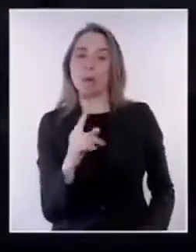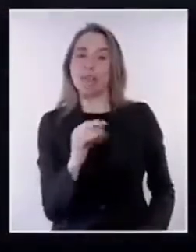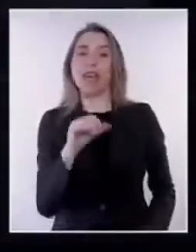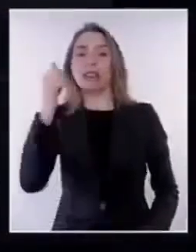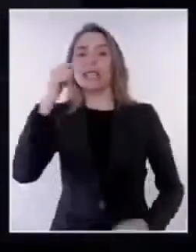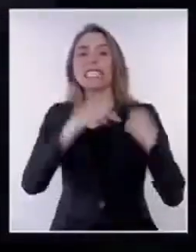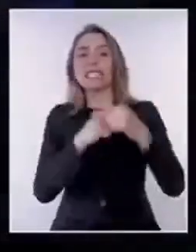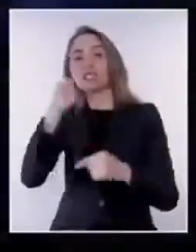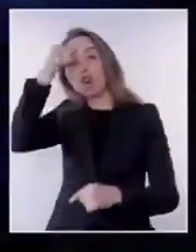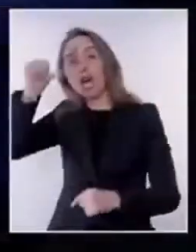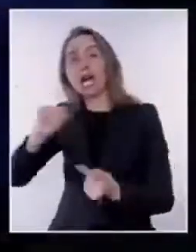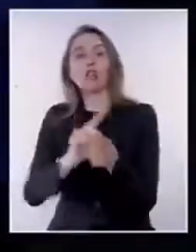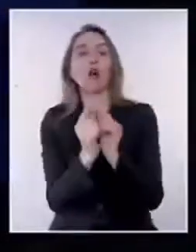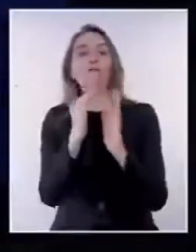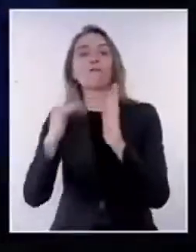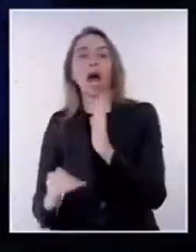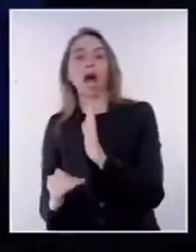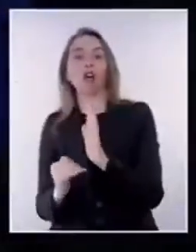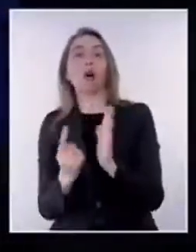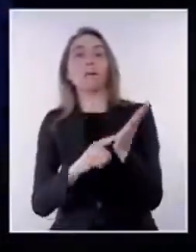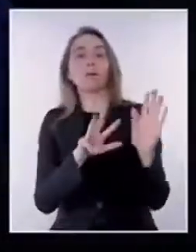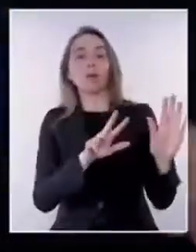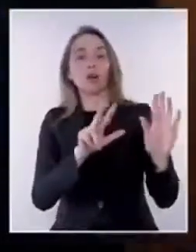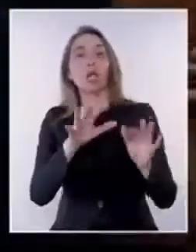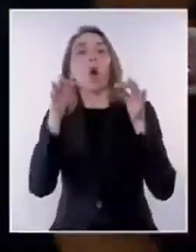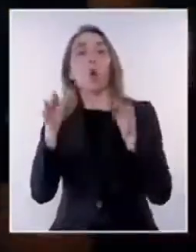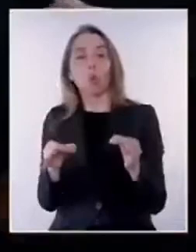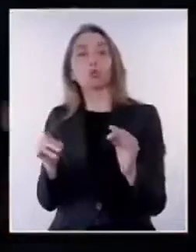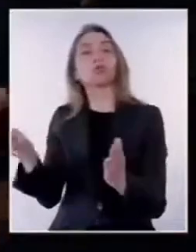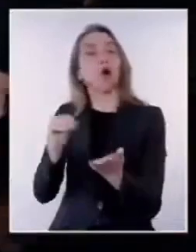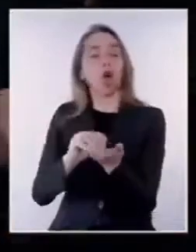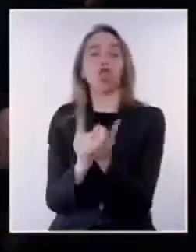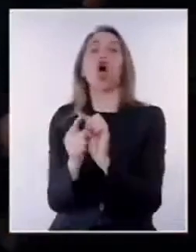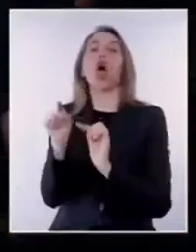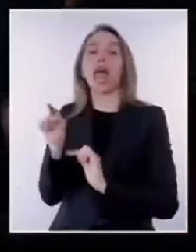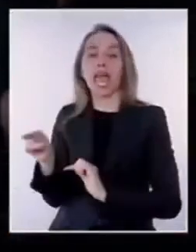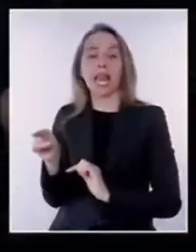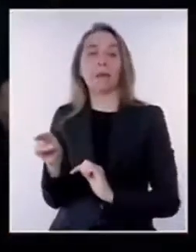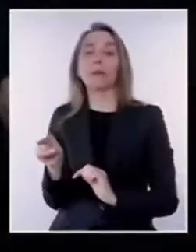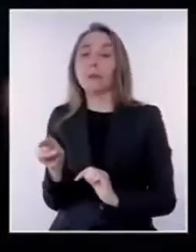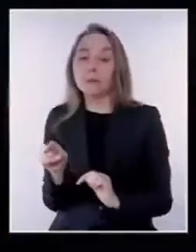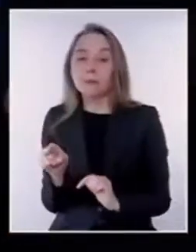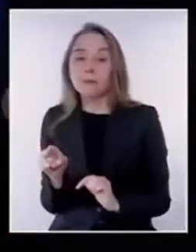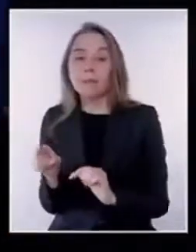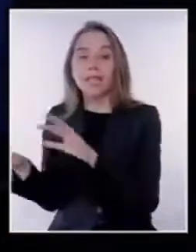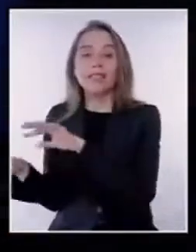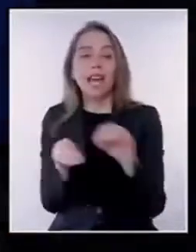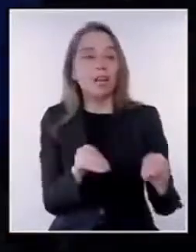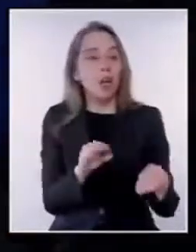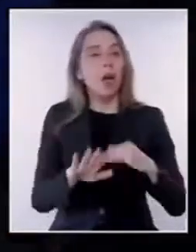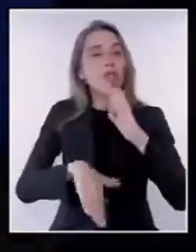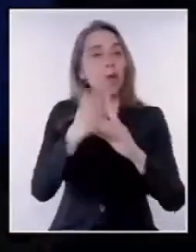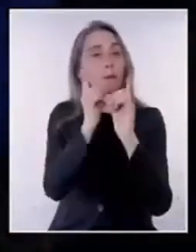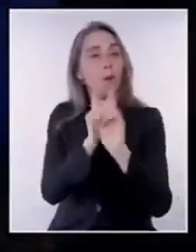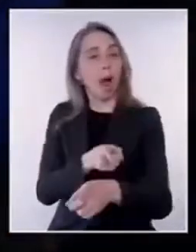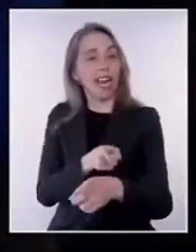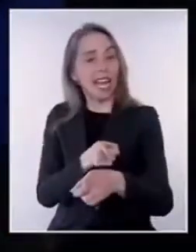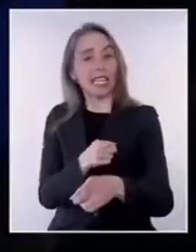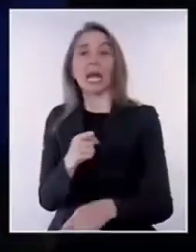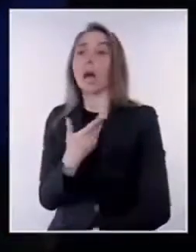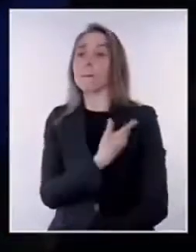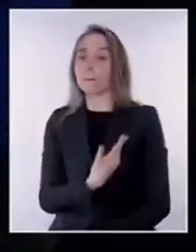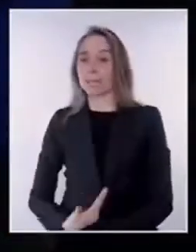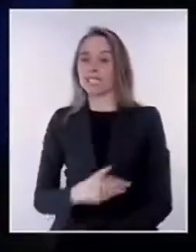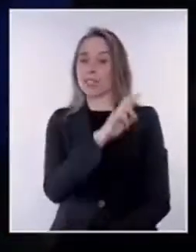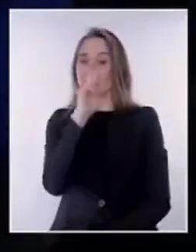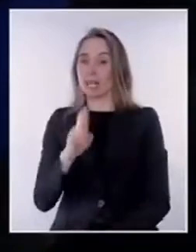castigó. Y finalmente el año 85 se hace justicia y se... Sí, él después, posterior a la guerra, el presidente de la